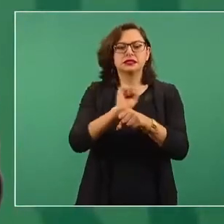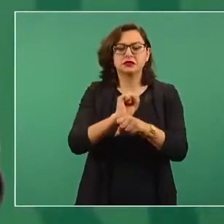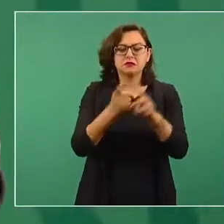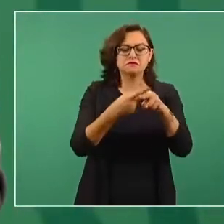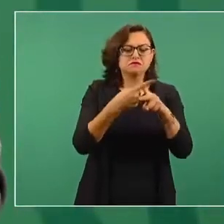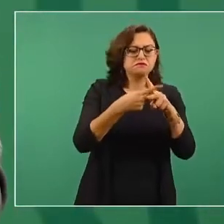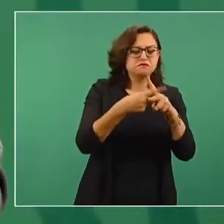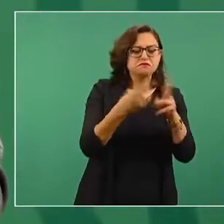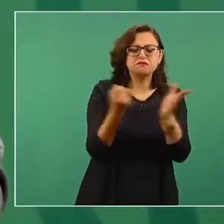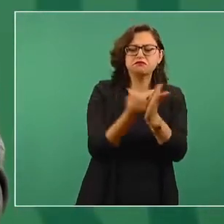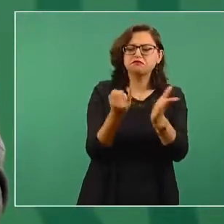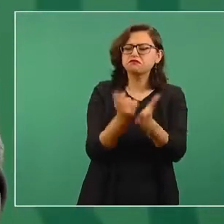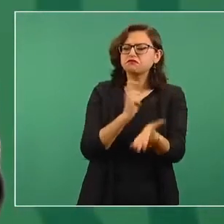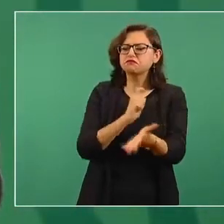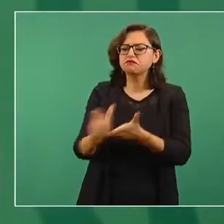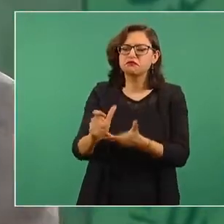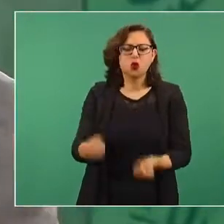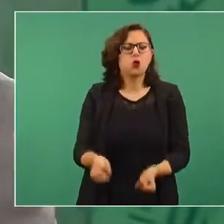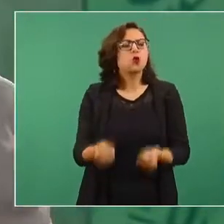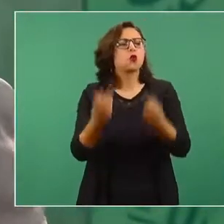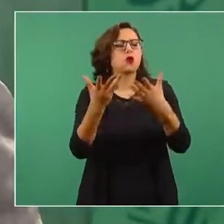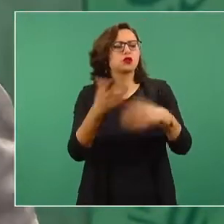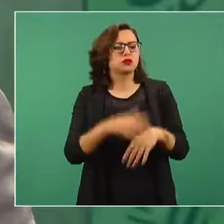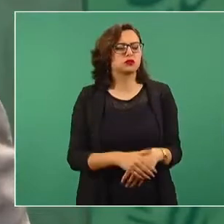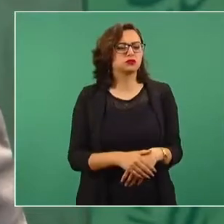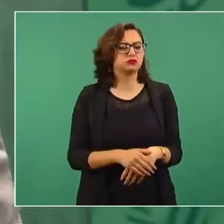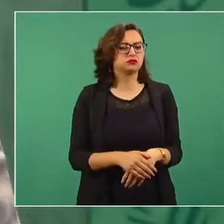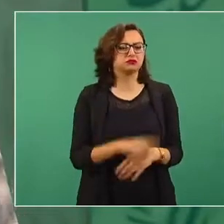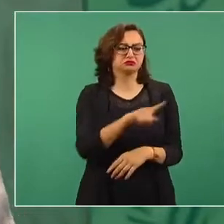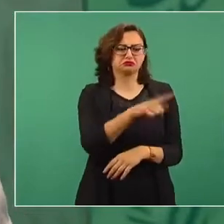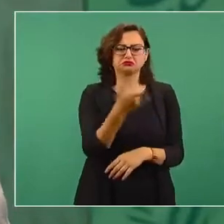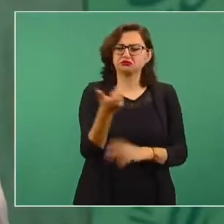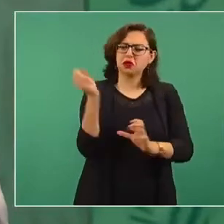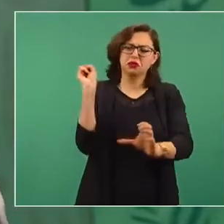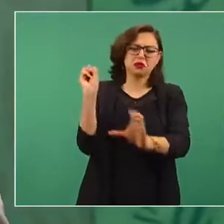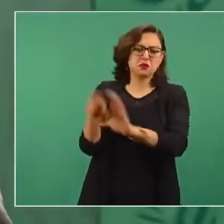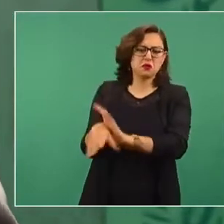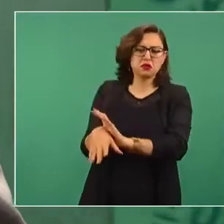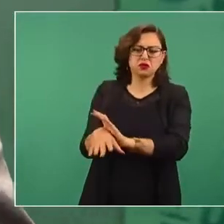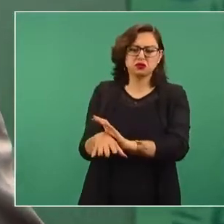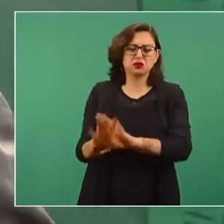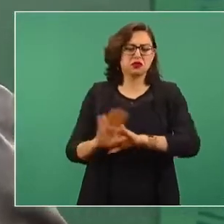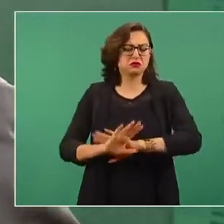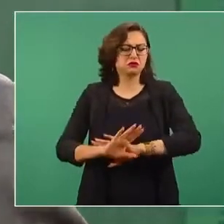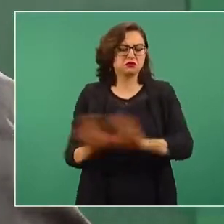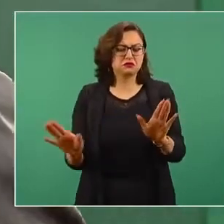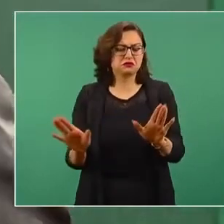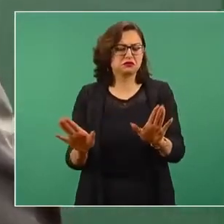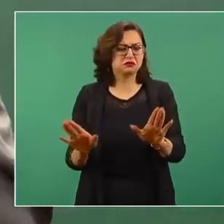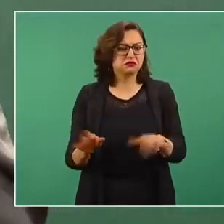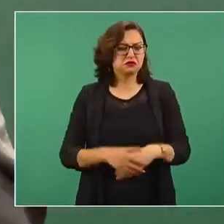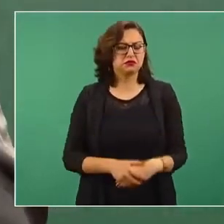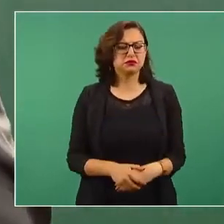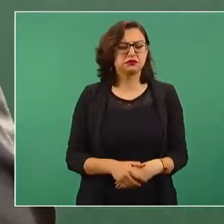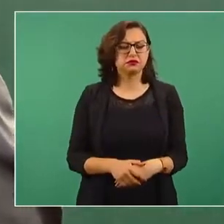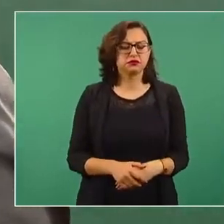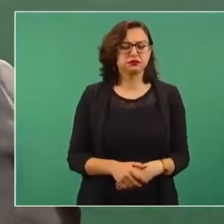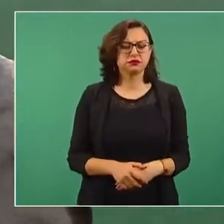es tu contribución y deposita el dinero en un banco,